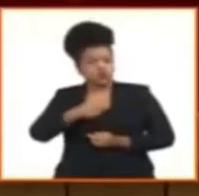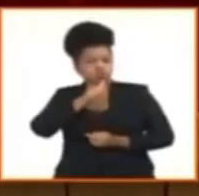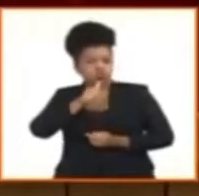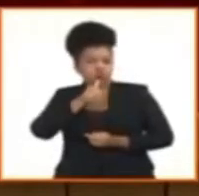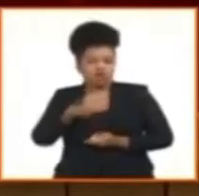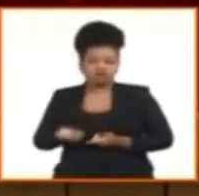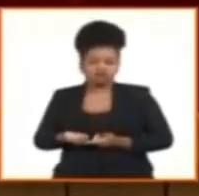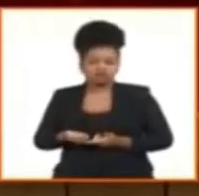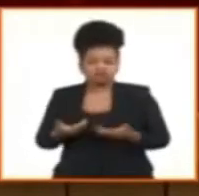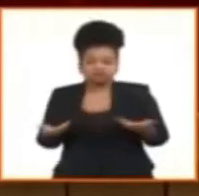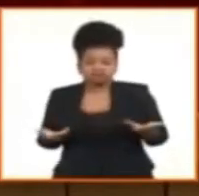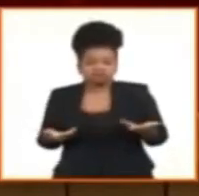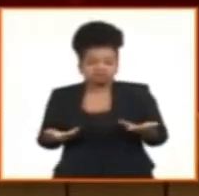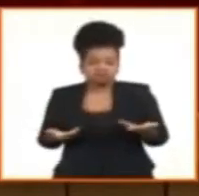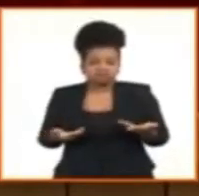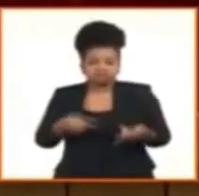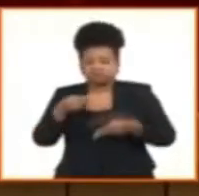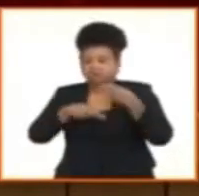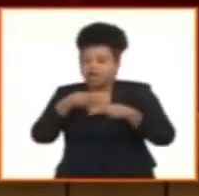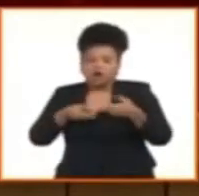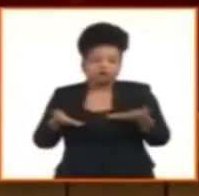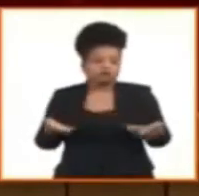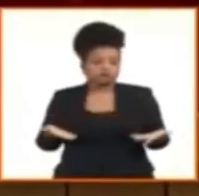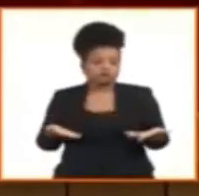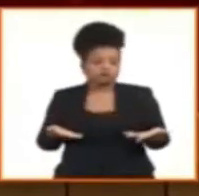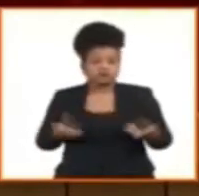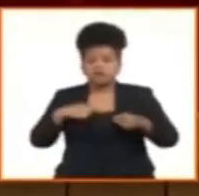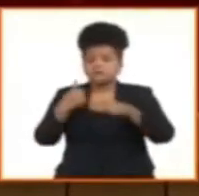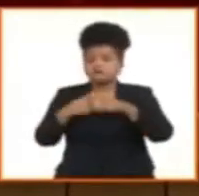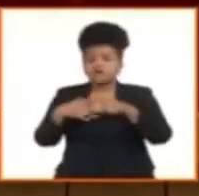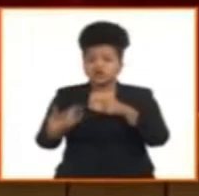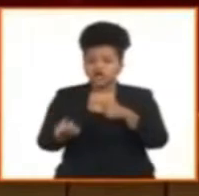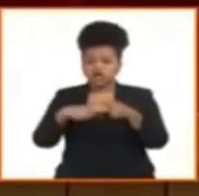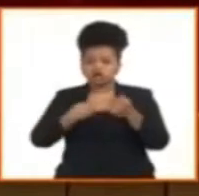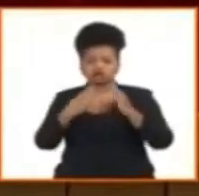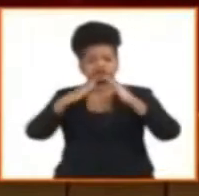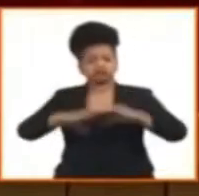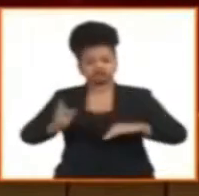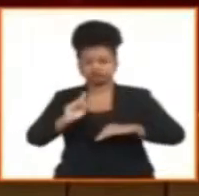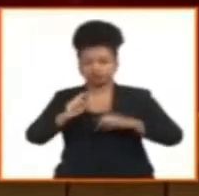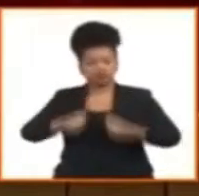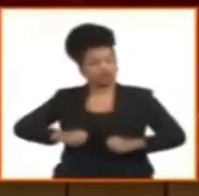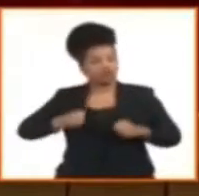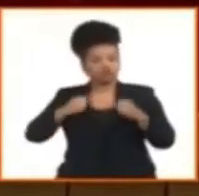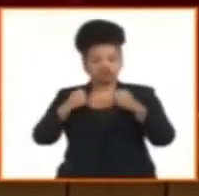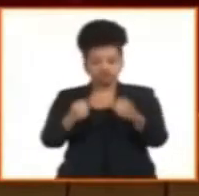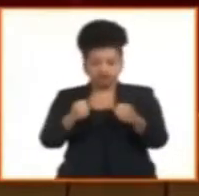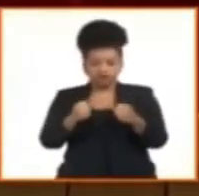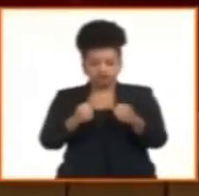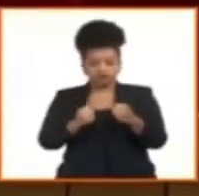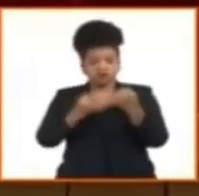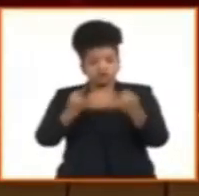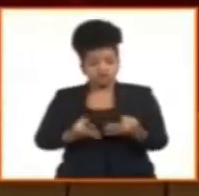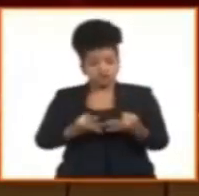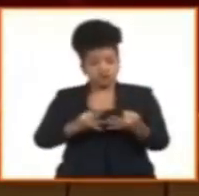hacer? Bueno, en primer lugar, no doblegarnos ni rendirnos jamás. Esa convicción, y quiero que